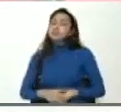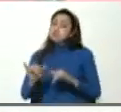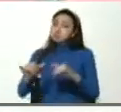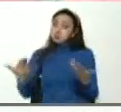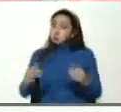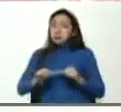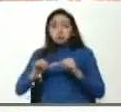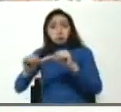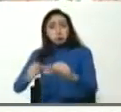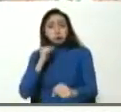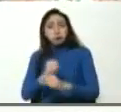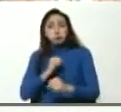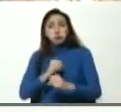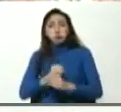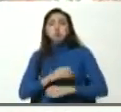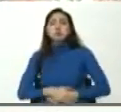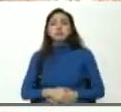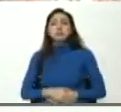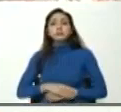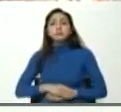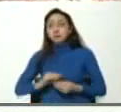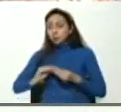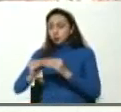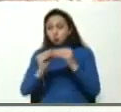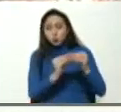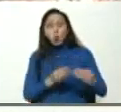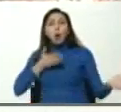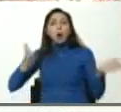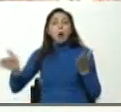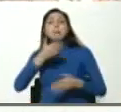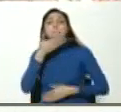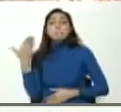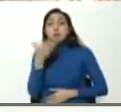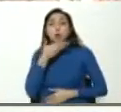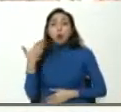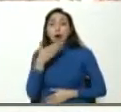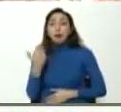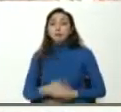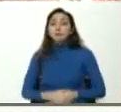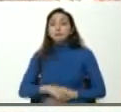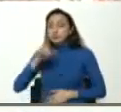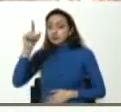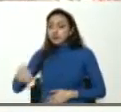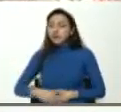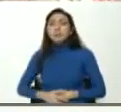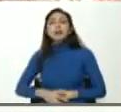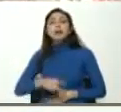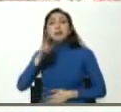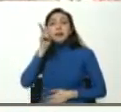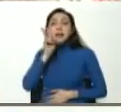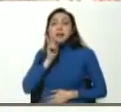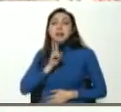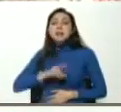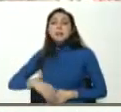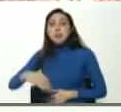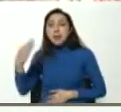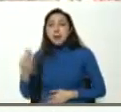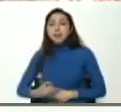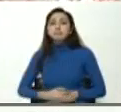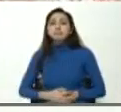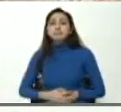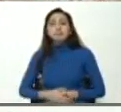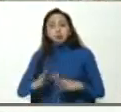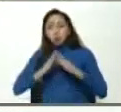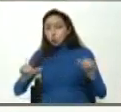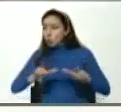avanzando de restablecer los servicios de limpiar de punta a punta de oeste a